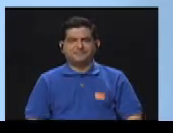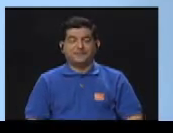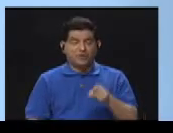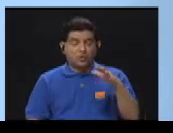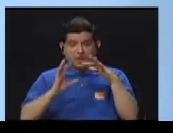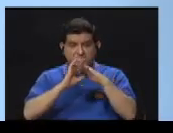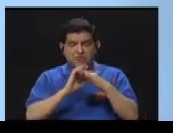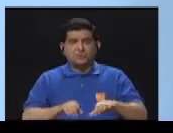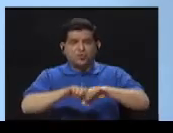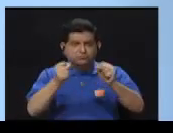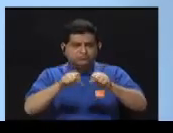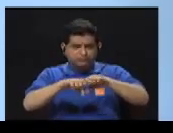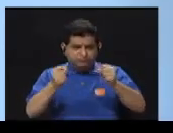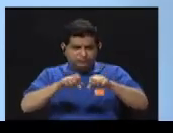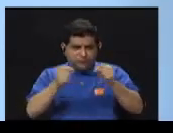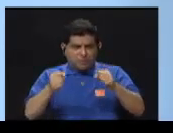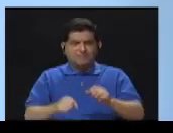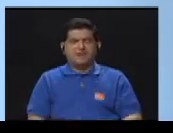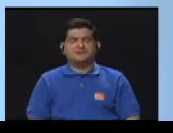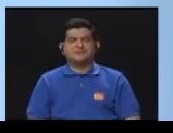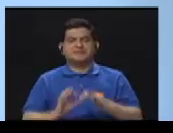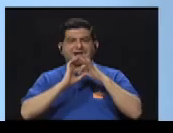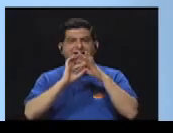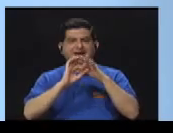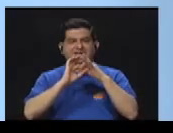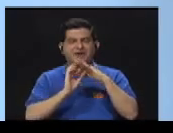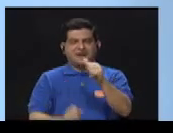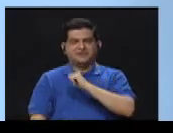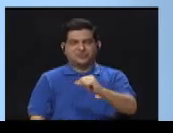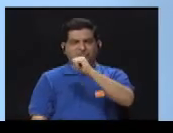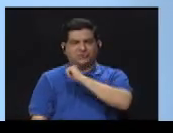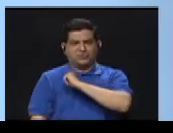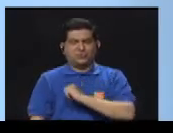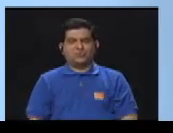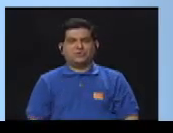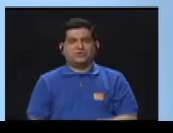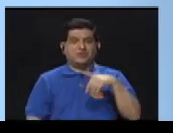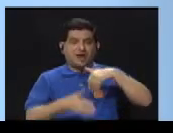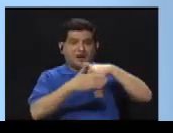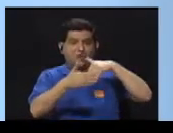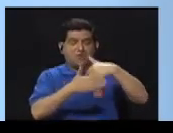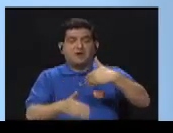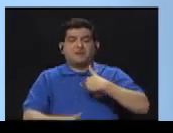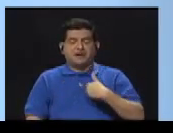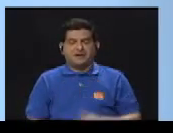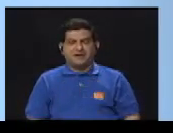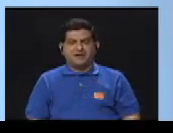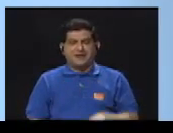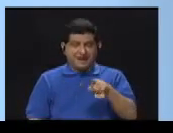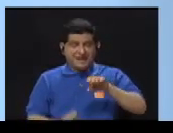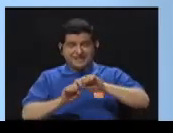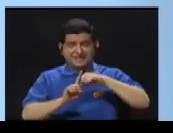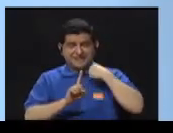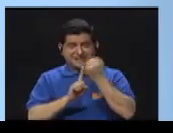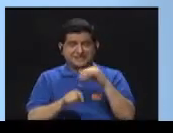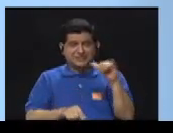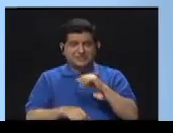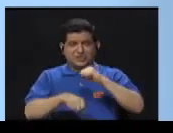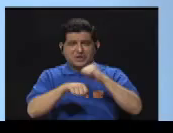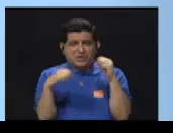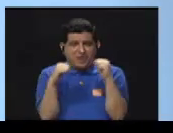con esos vínculos se fue rompiendo esa digamos, relación autoridad o esa barrera que impone la cámara. Se rompió el hielo, digamos. Ajá, se rompió esa barrera